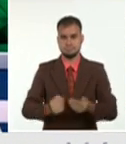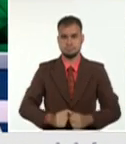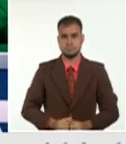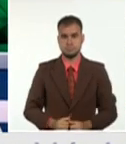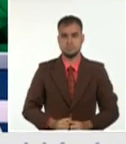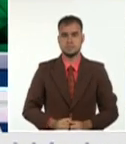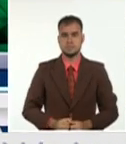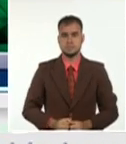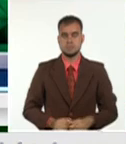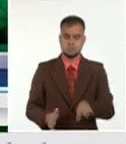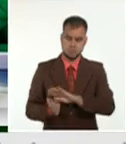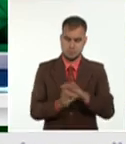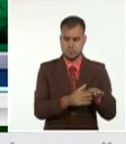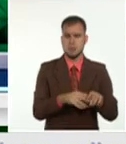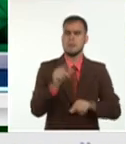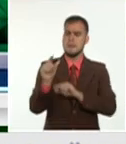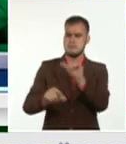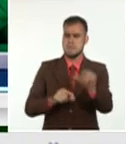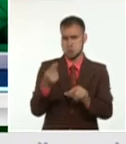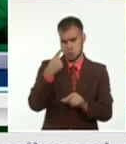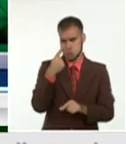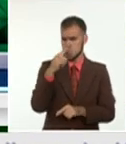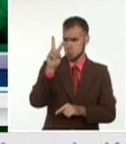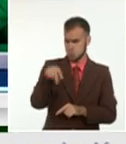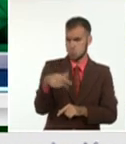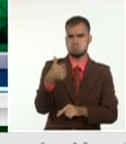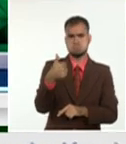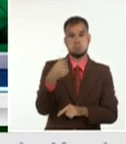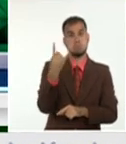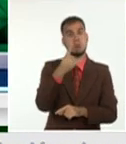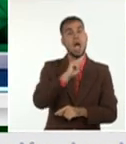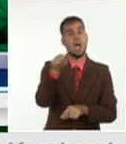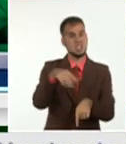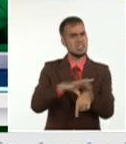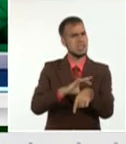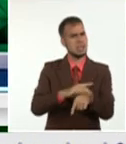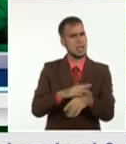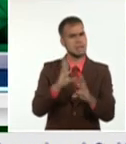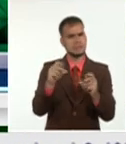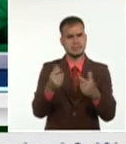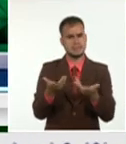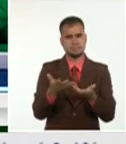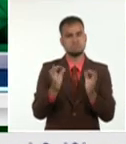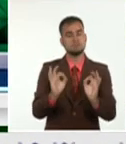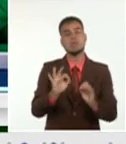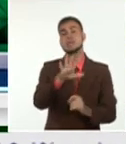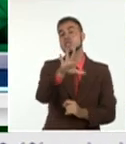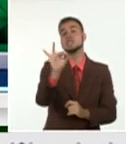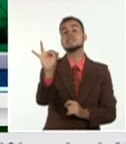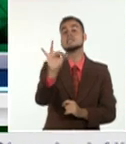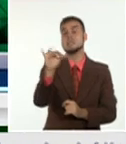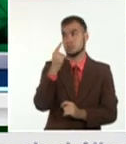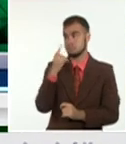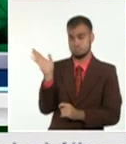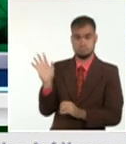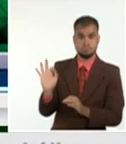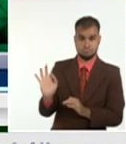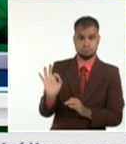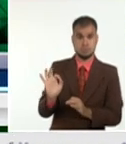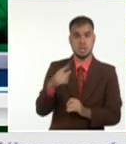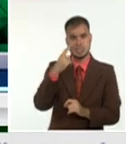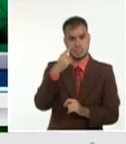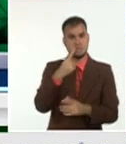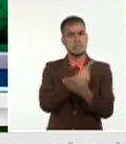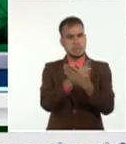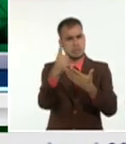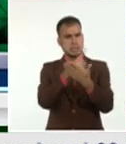Asintomáticos ayer el 42% de todos los diagnosticados. Ese es el comportamiento que hemos tenido en las últimas semanas,